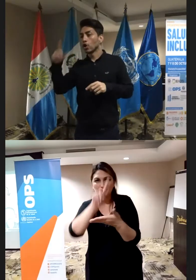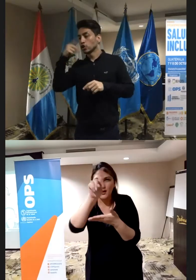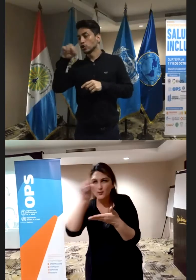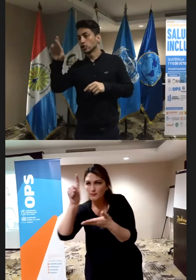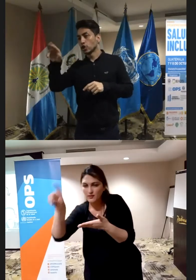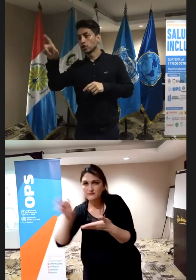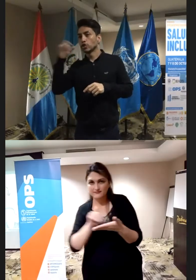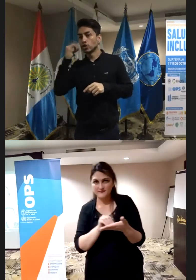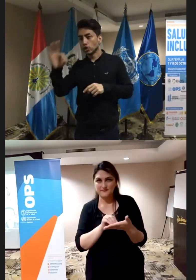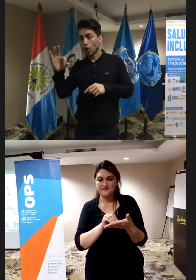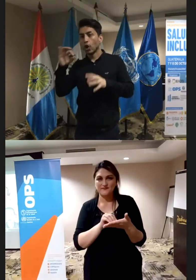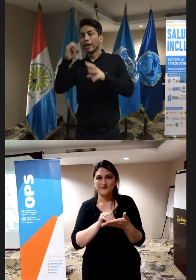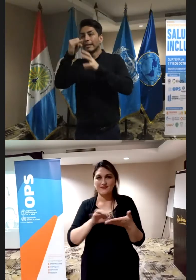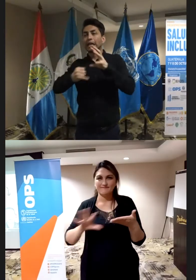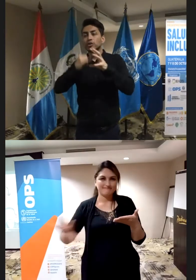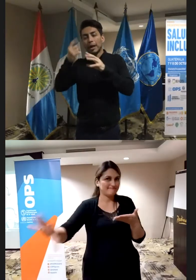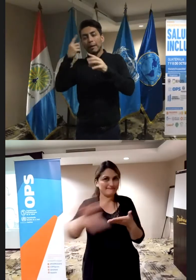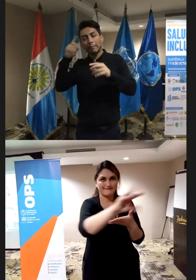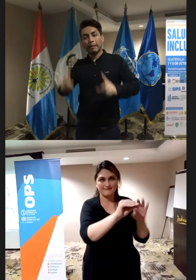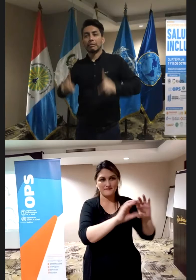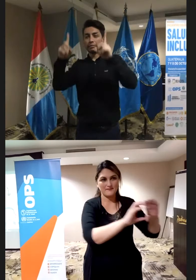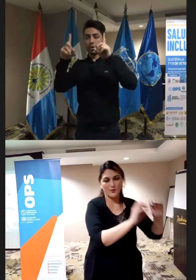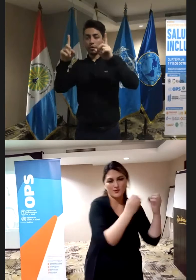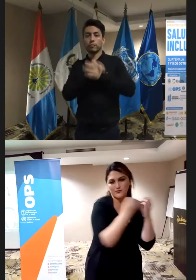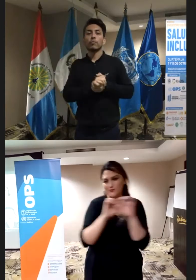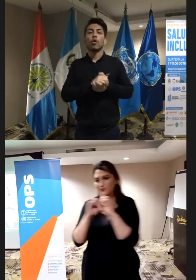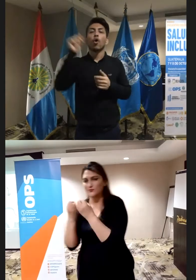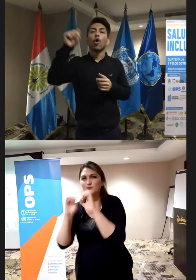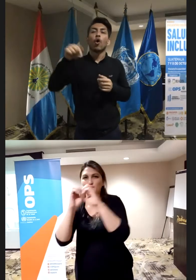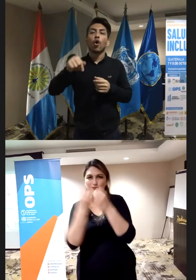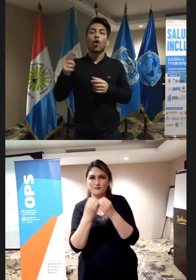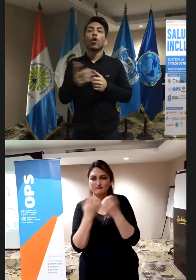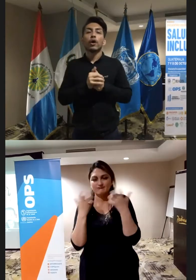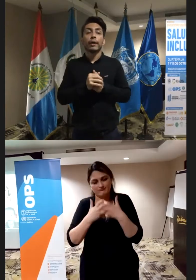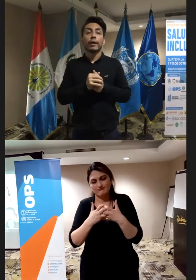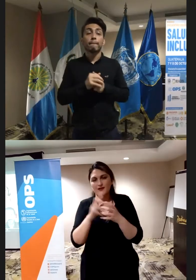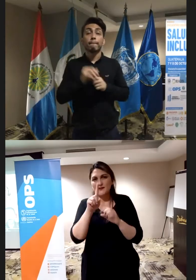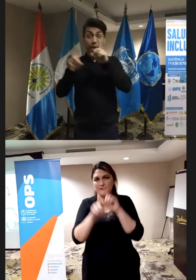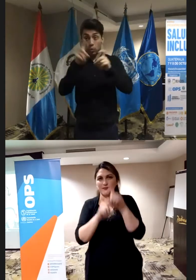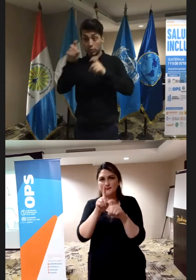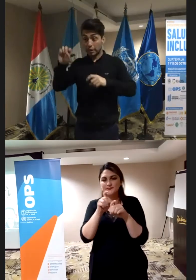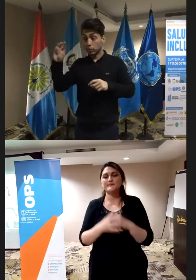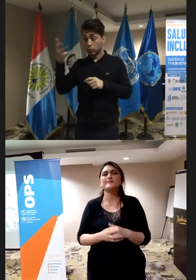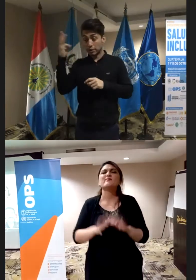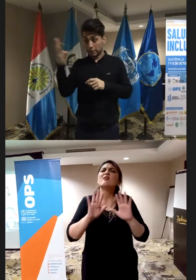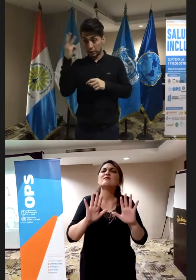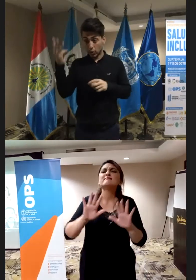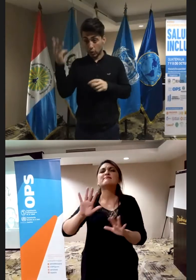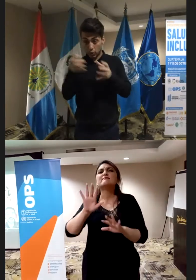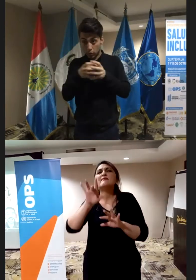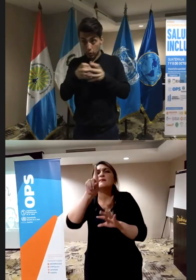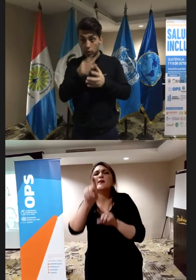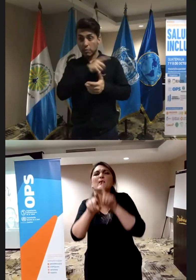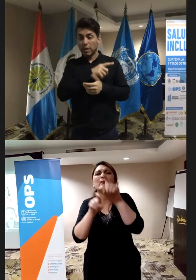Desarrollo, IDDC. Hoy, las preguntas del Washington Group es la metodología